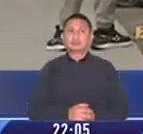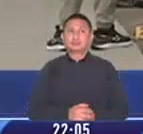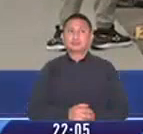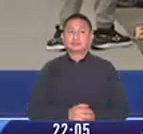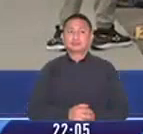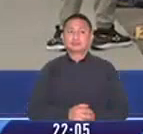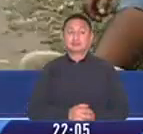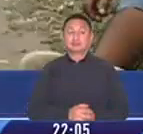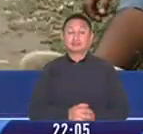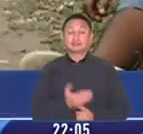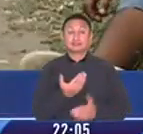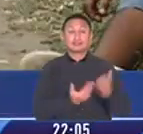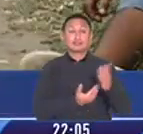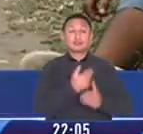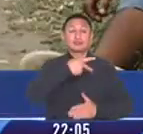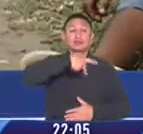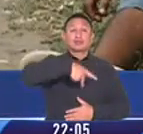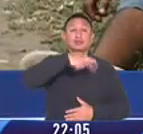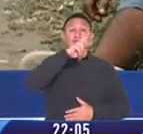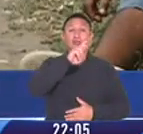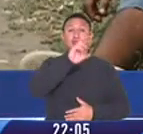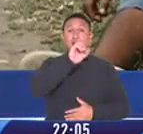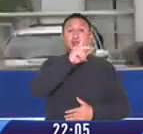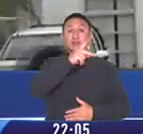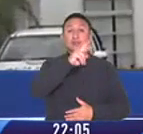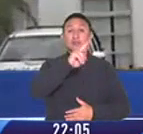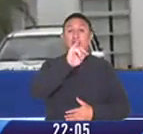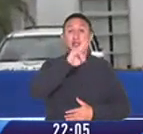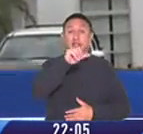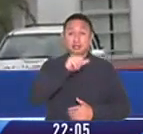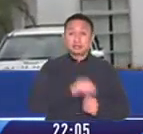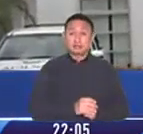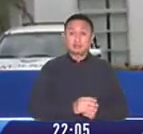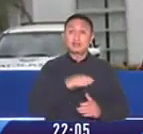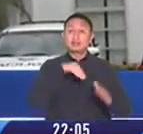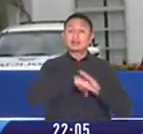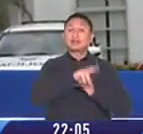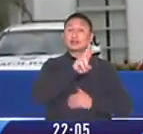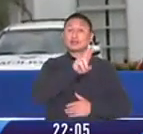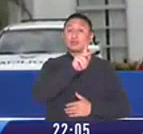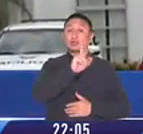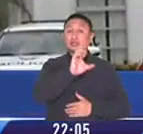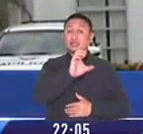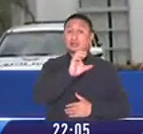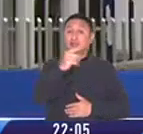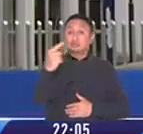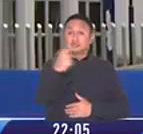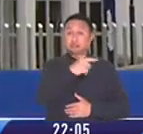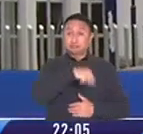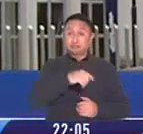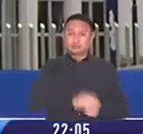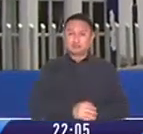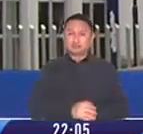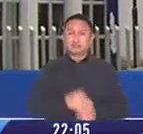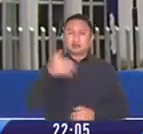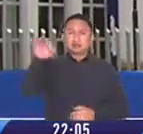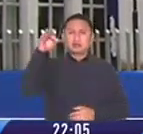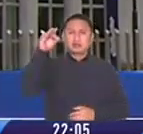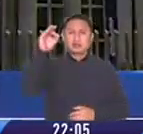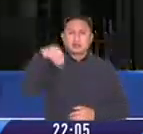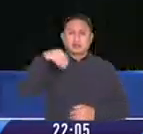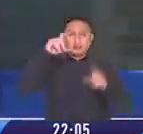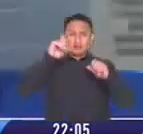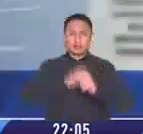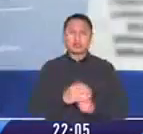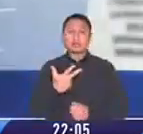Nueva Prosperín es el distrito más violento de la zona 8 y en una unidad de policía comunitaria de esa jurisdicción dejaron panfletos con las fotos